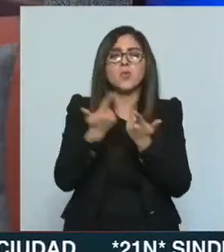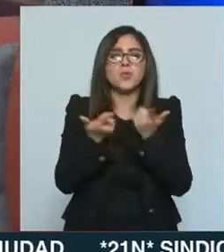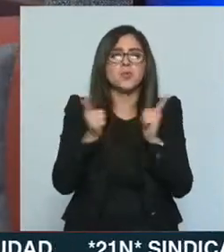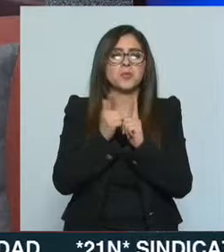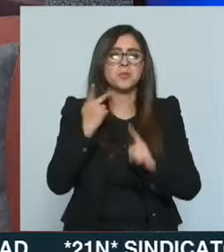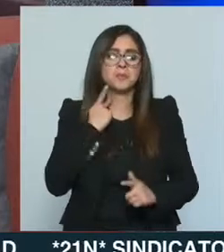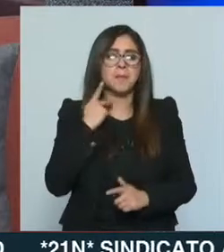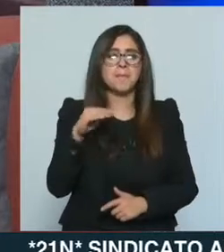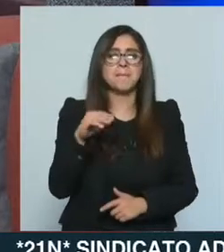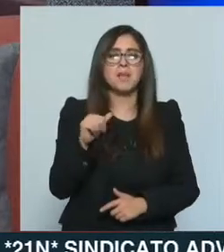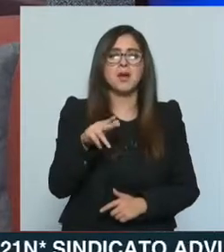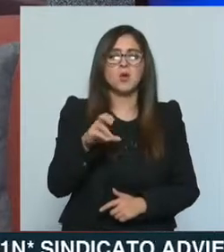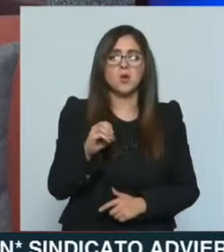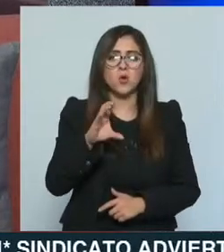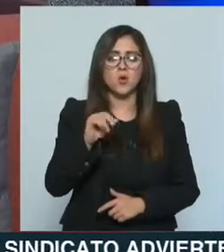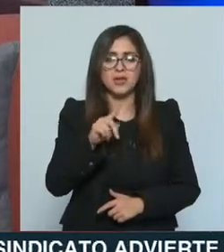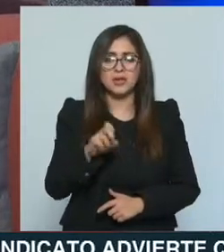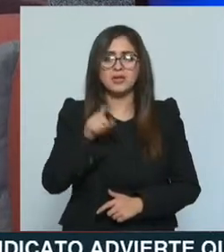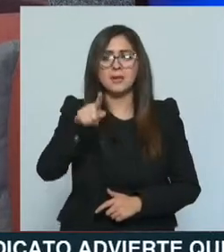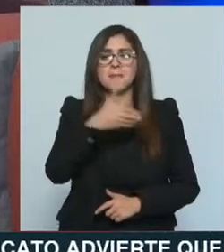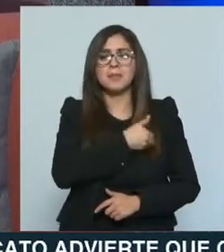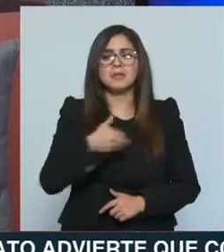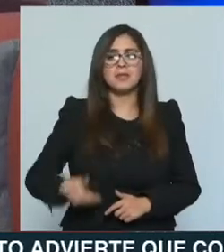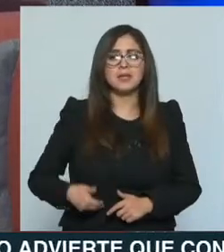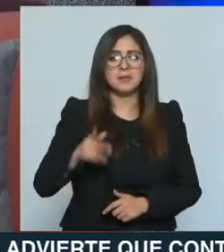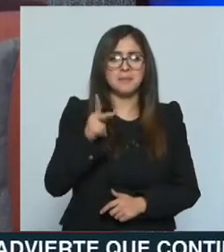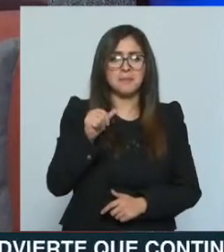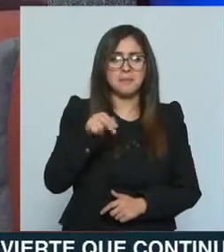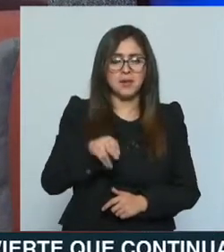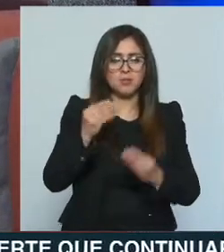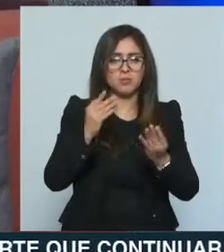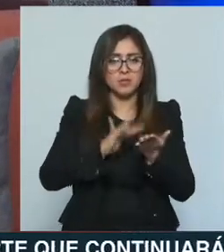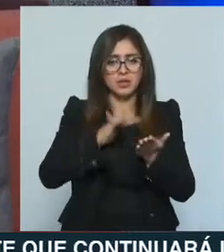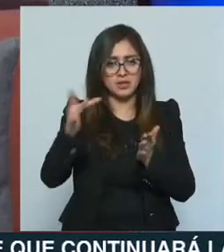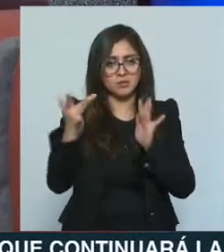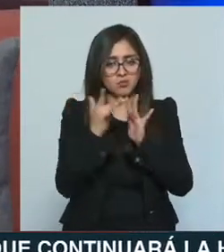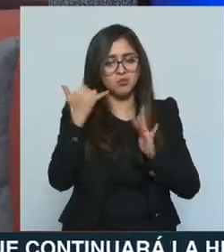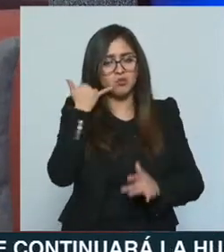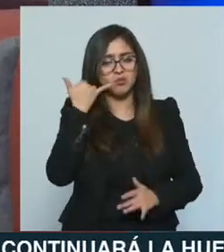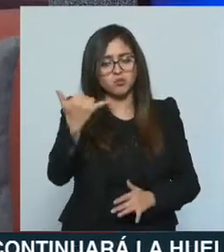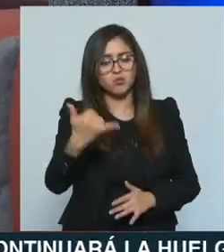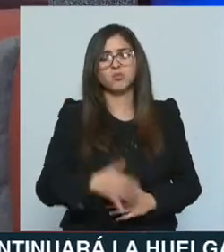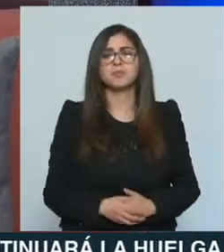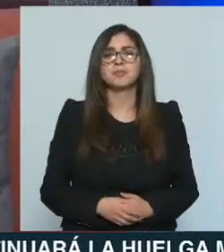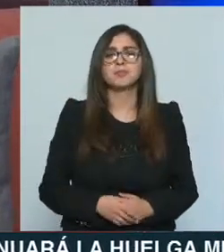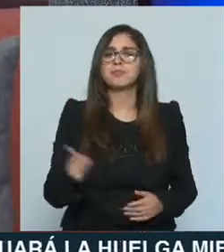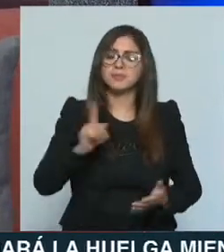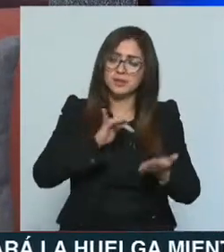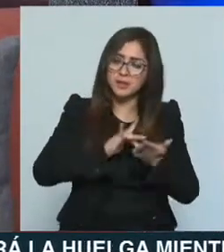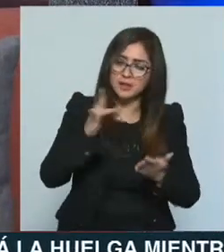Cortés, presidente nacional del Partido Acción Nacional, muchas gracias por atender nuestra llamada. Al contrario, siempre a sus órdenes. Un abrazo, buen día. Buen día.